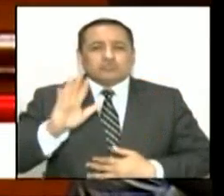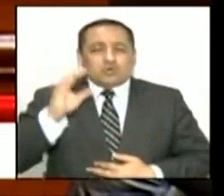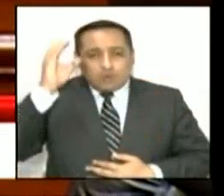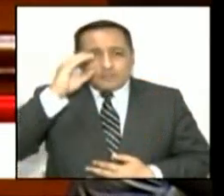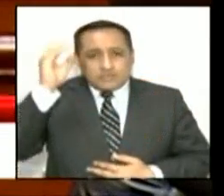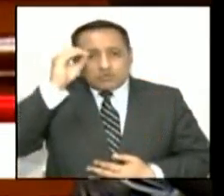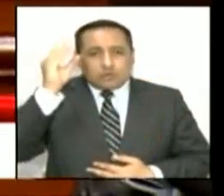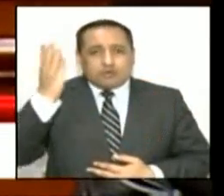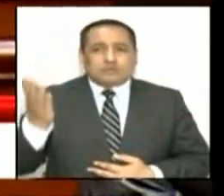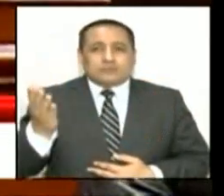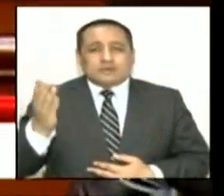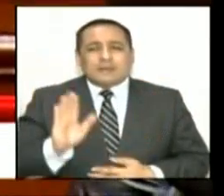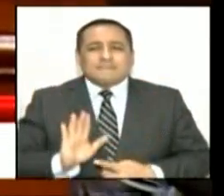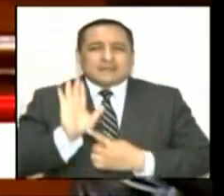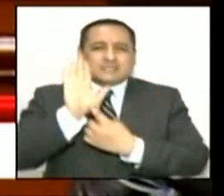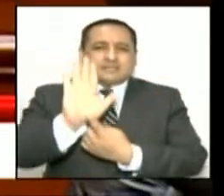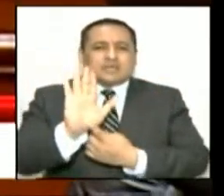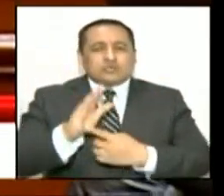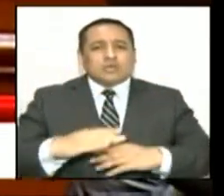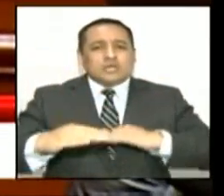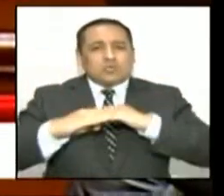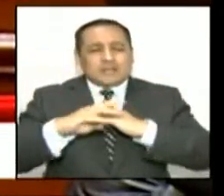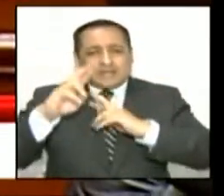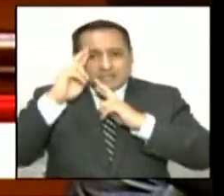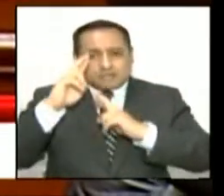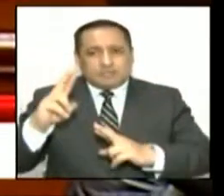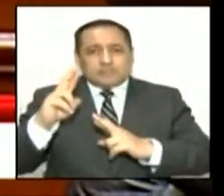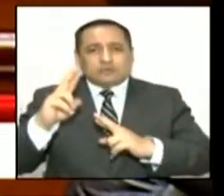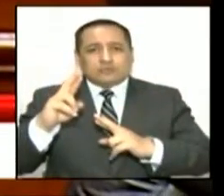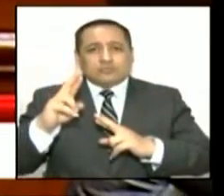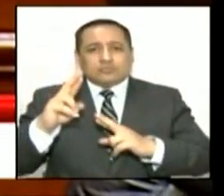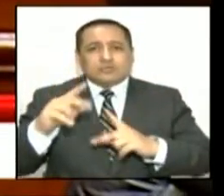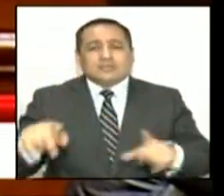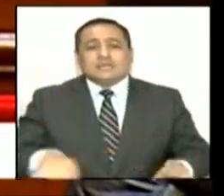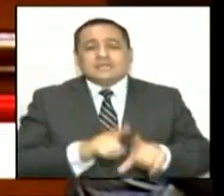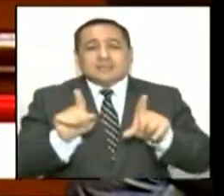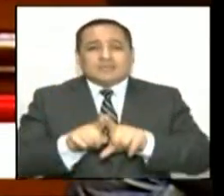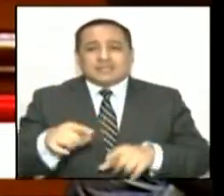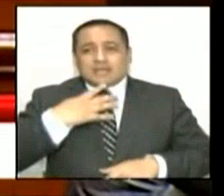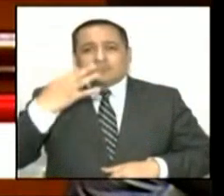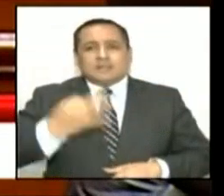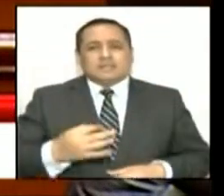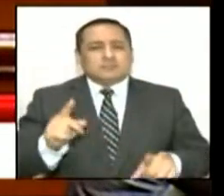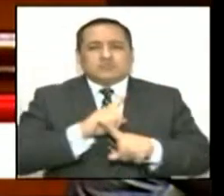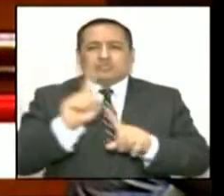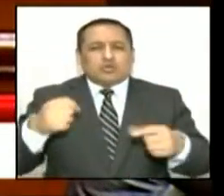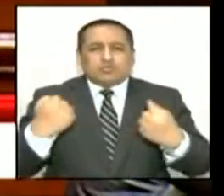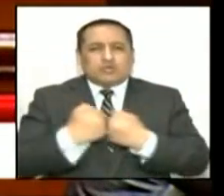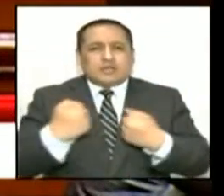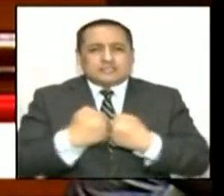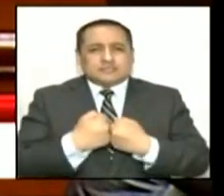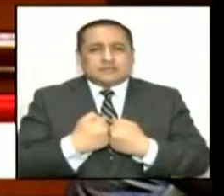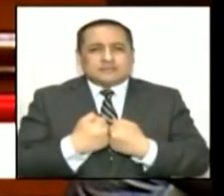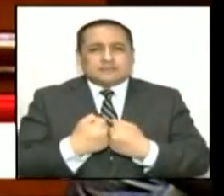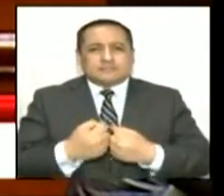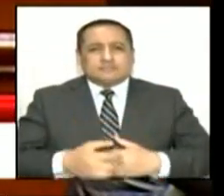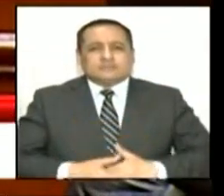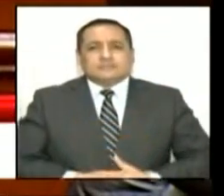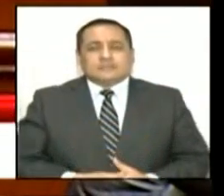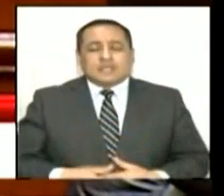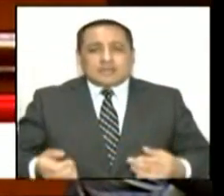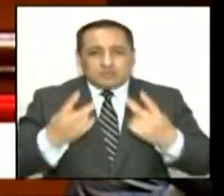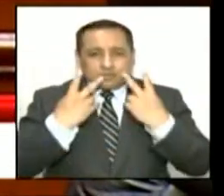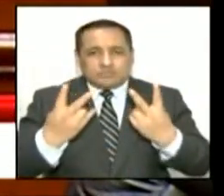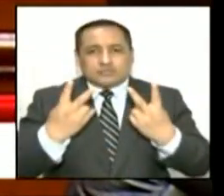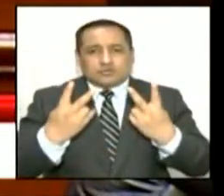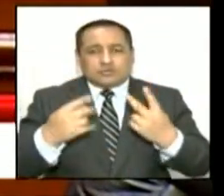vista, planteando democráticamente y prácticamente sin violencia. Hemos visto